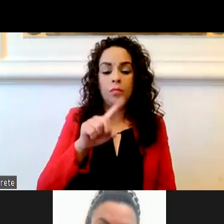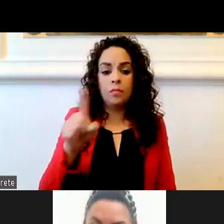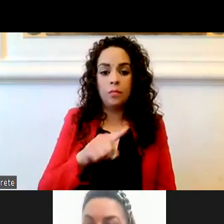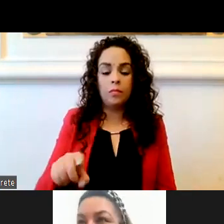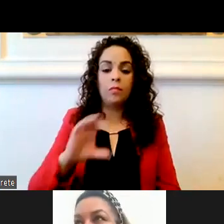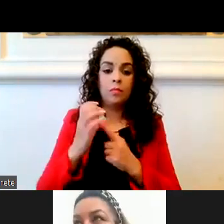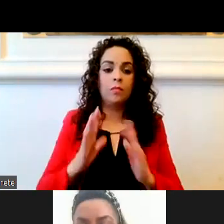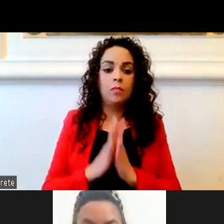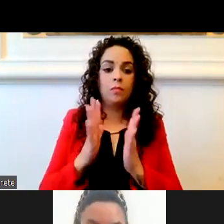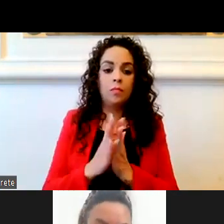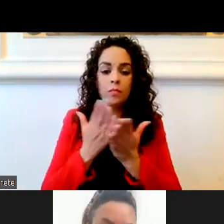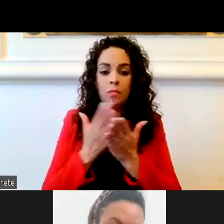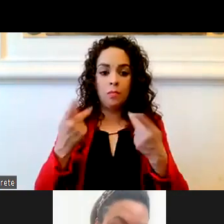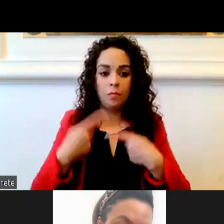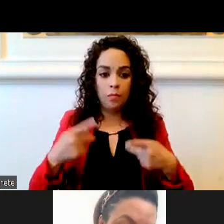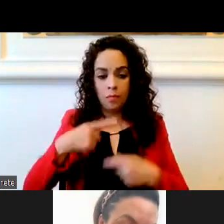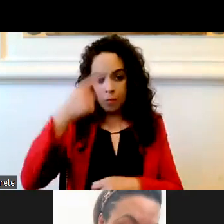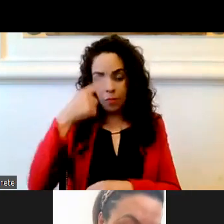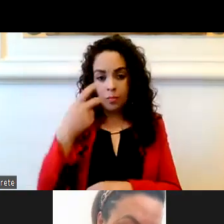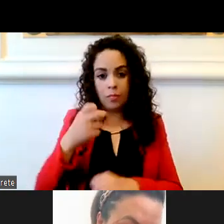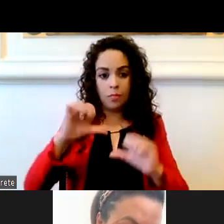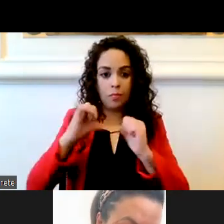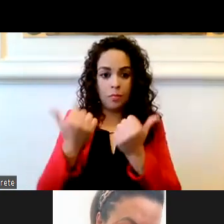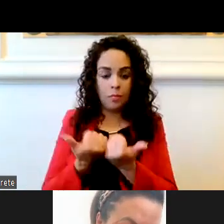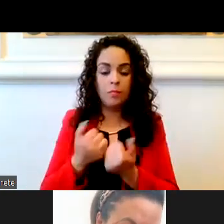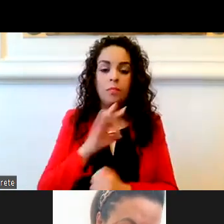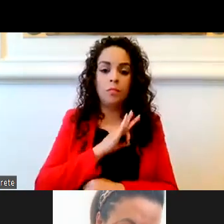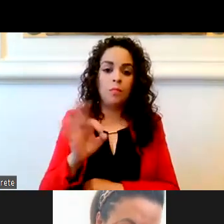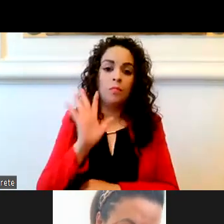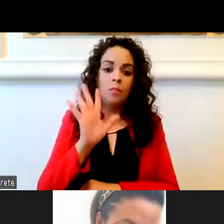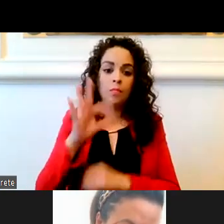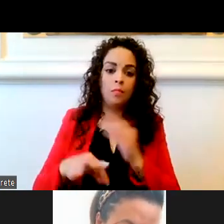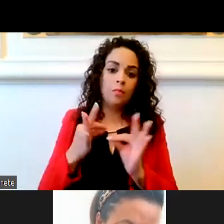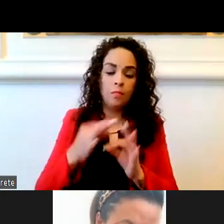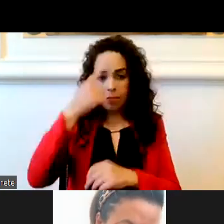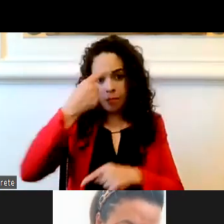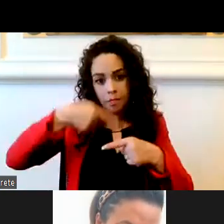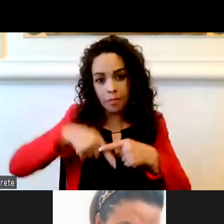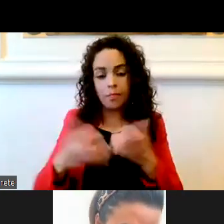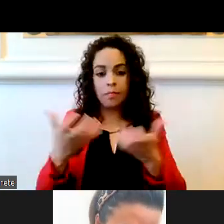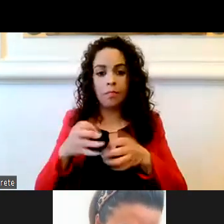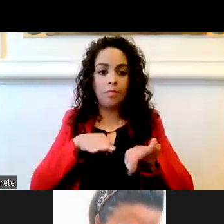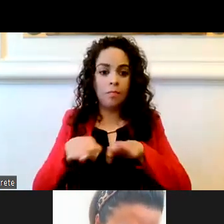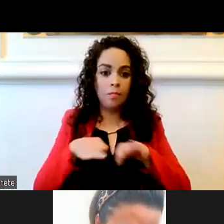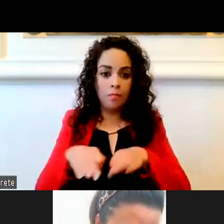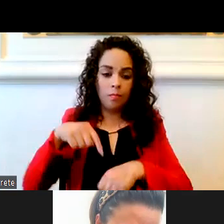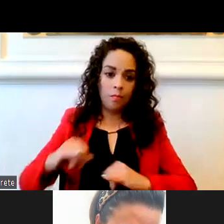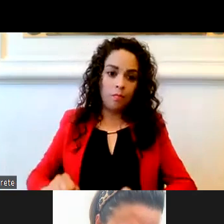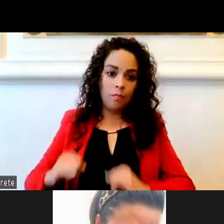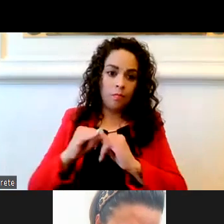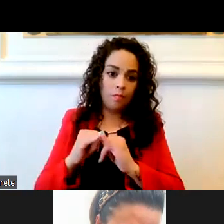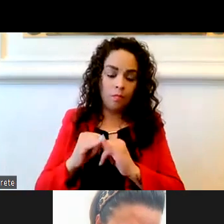Ciudadana para cubrir la representatividad que los trabajos de estas y que los trabajos de estas comisiones se desarrollen de la mejor